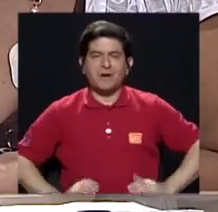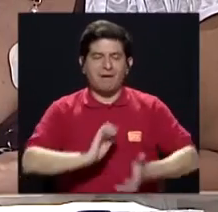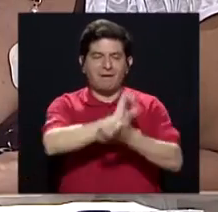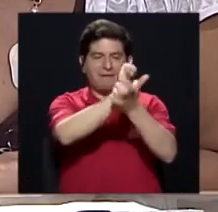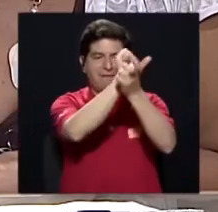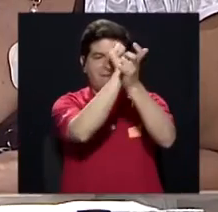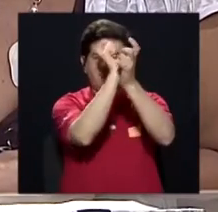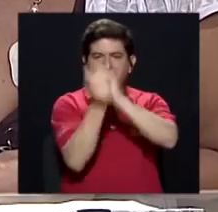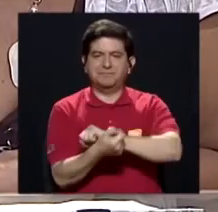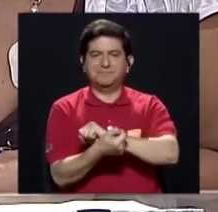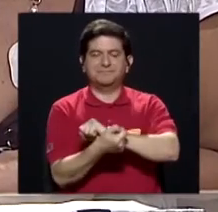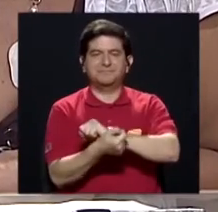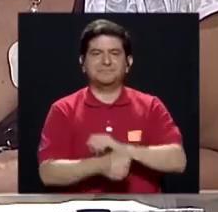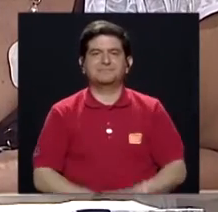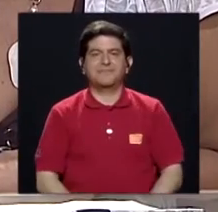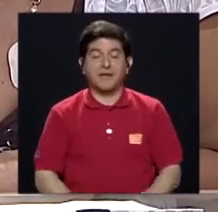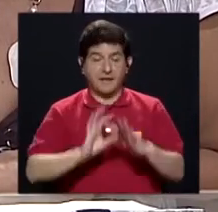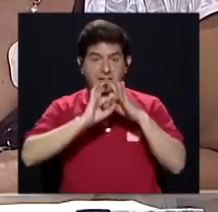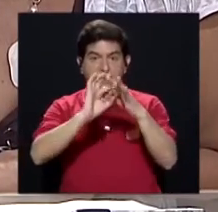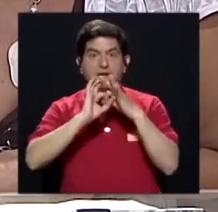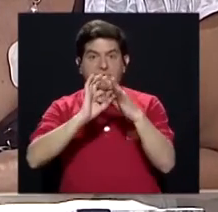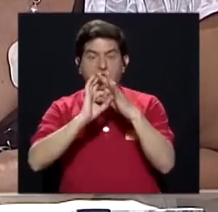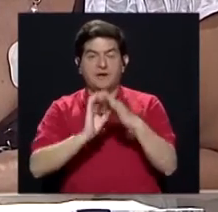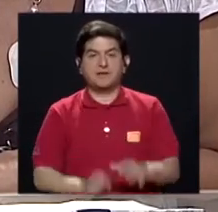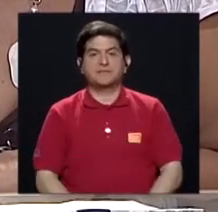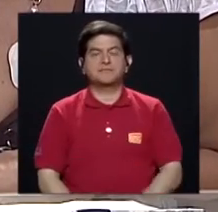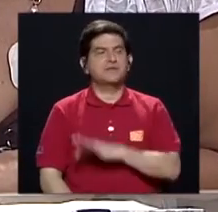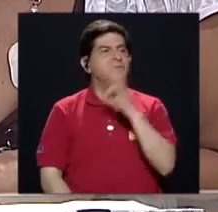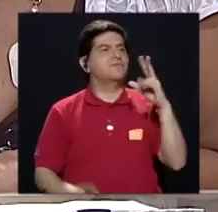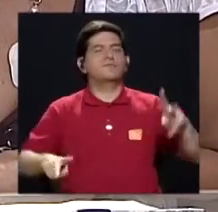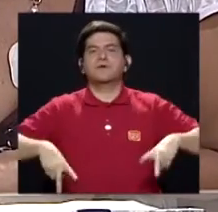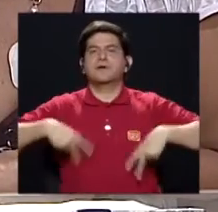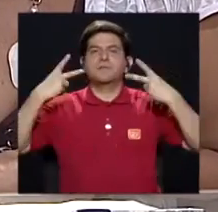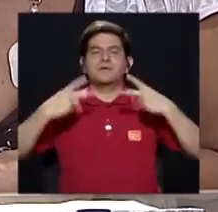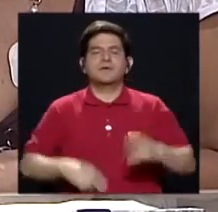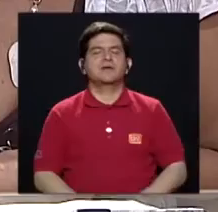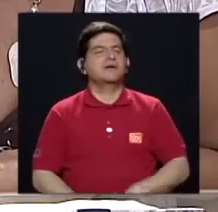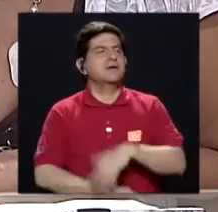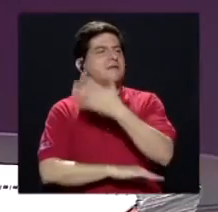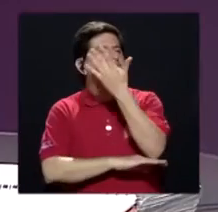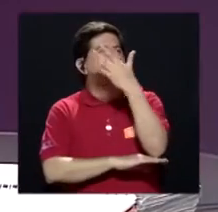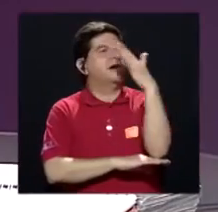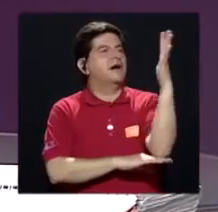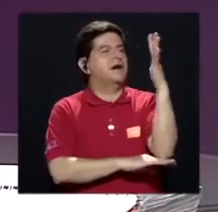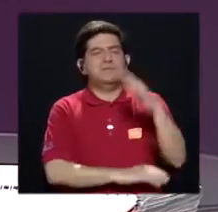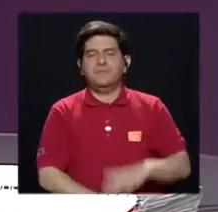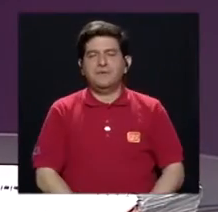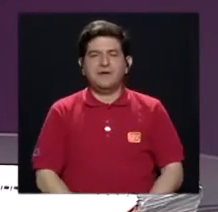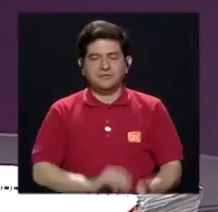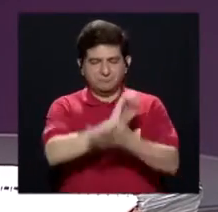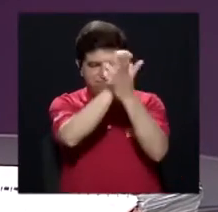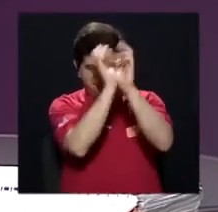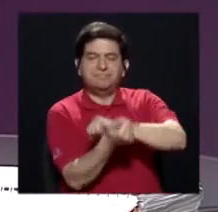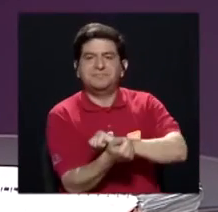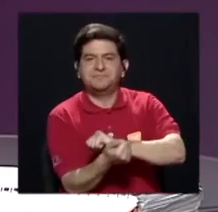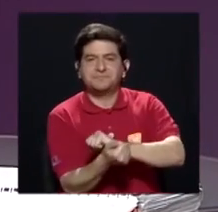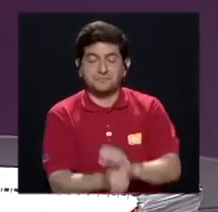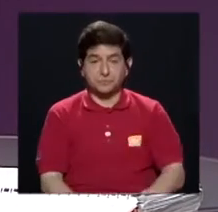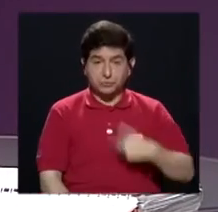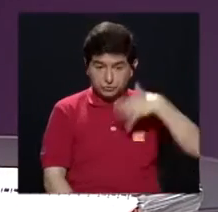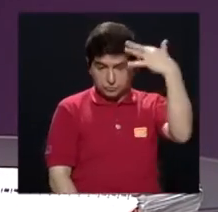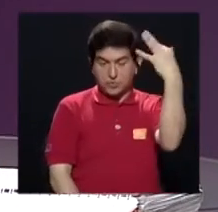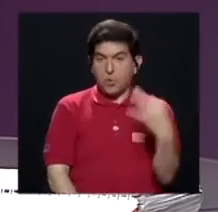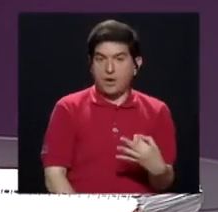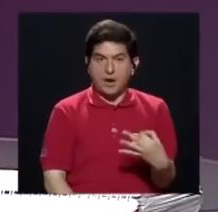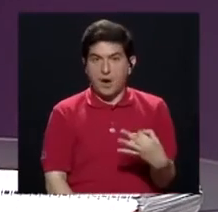cambiando, ¿sí? Nuestra relación con las redes de la vida, con los árboles, las montañas, va a ir cambiando. Por ejemplo, si yo